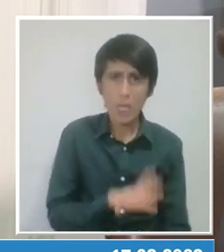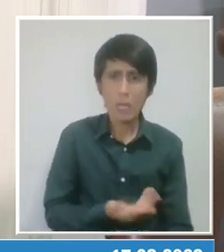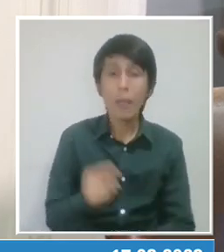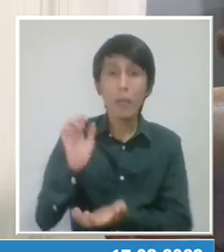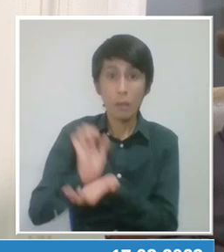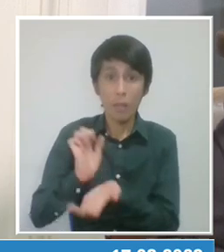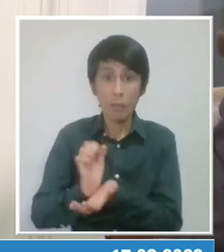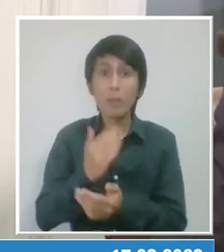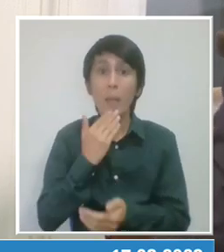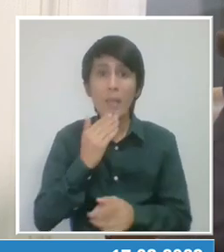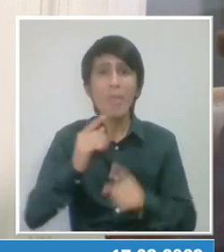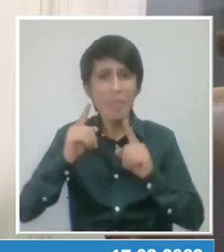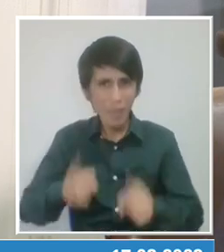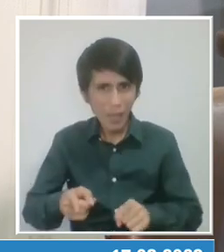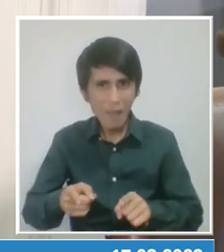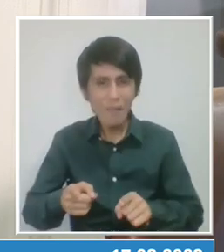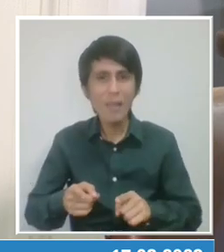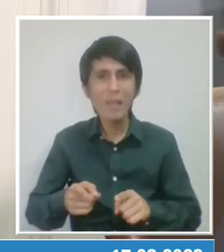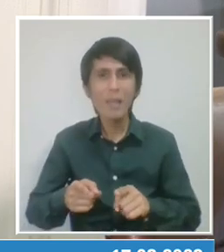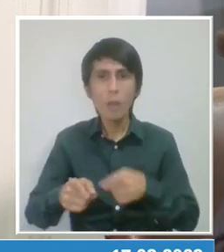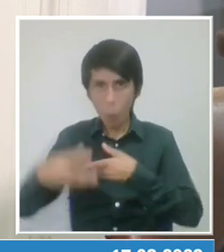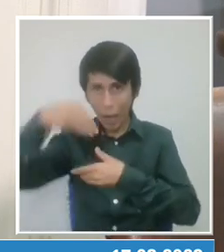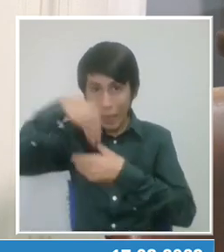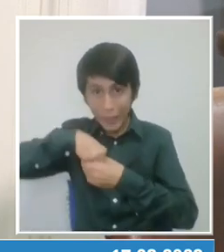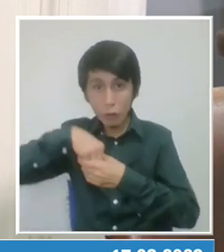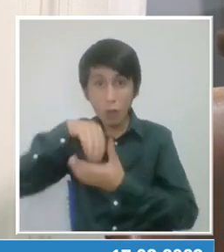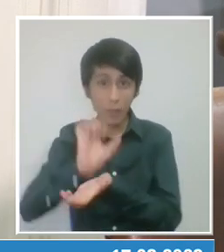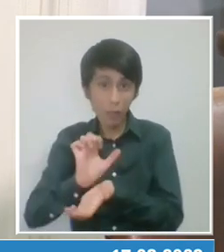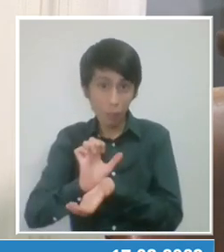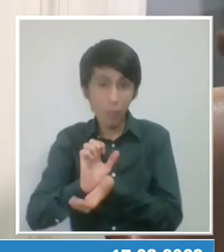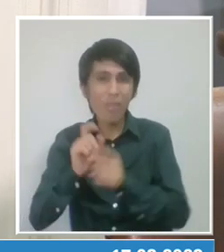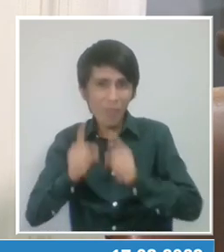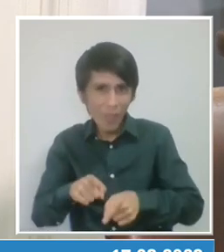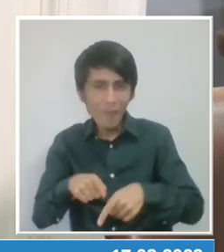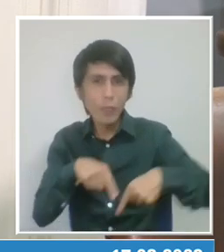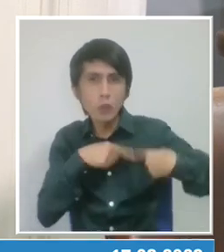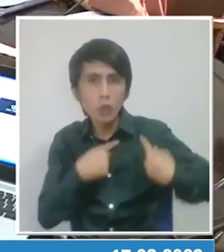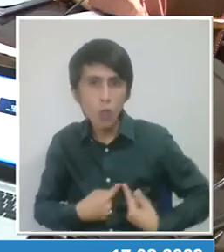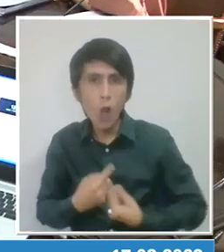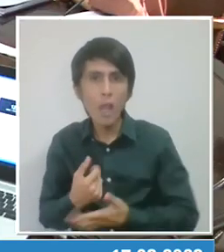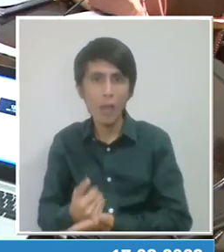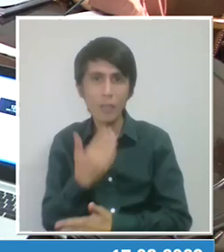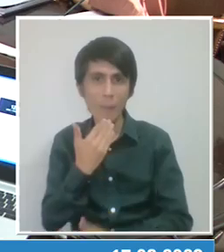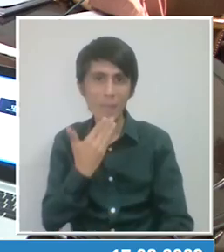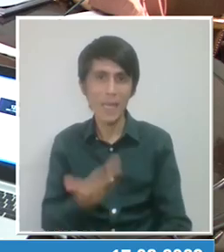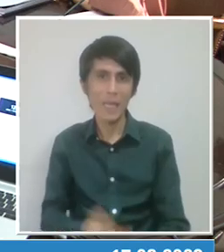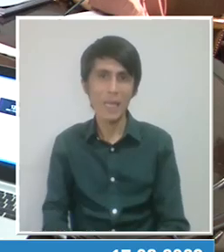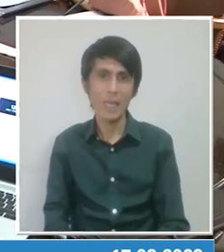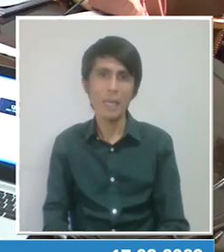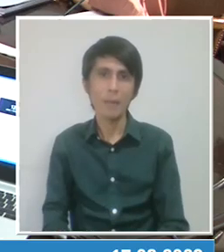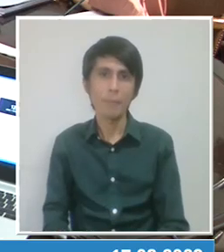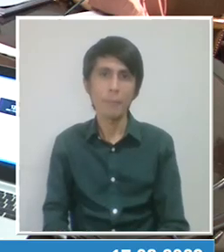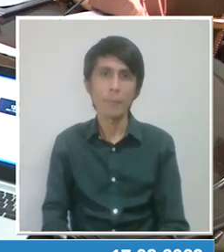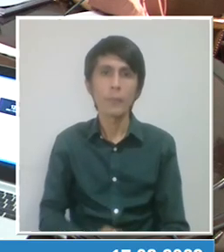sí mismo, ad intra, solidario, ¿no? No solamente en salas